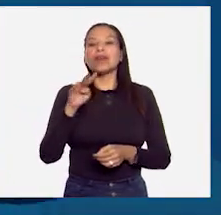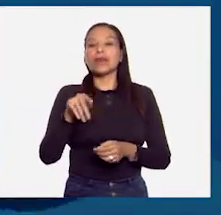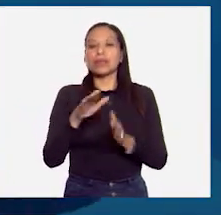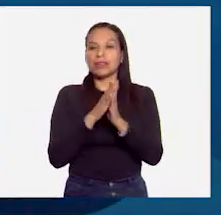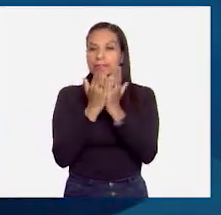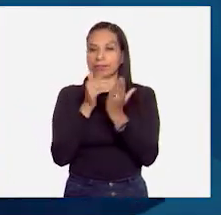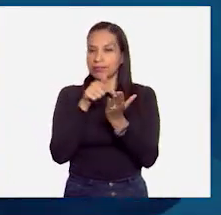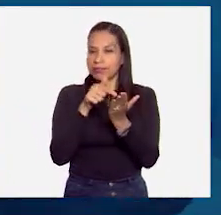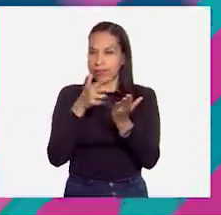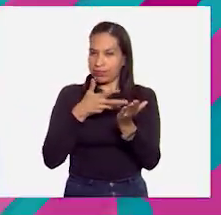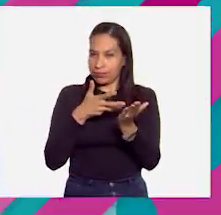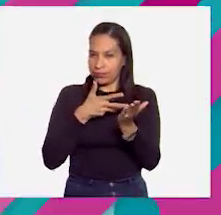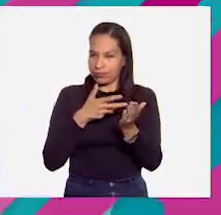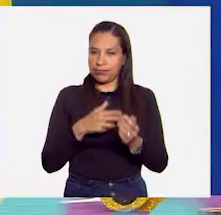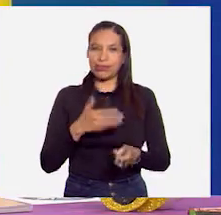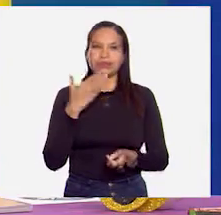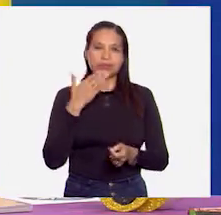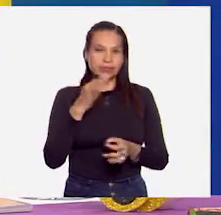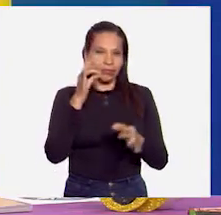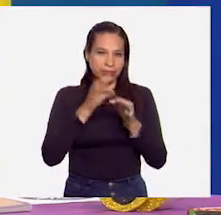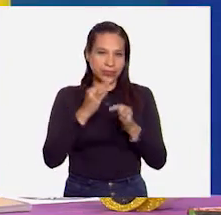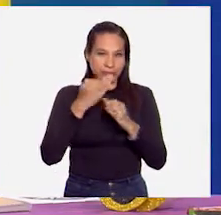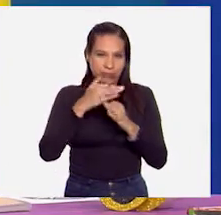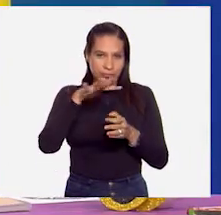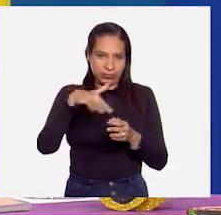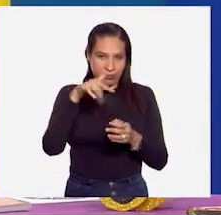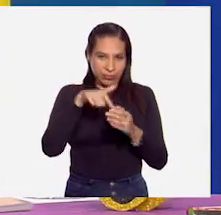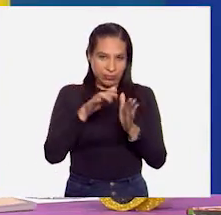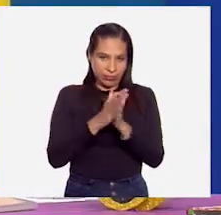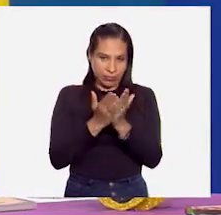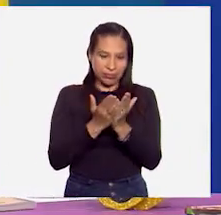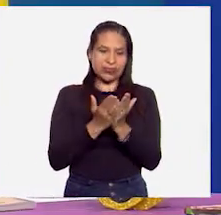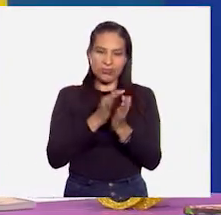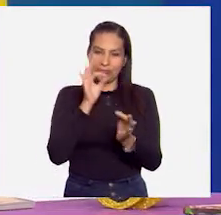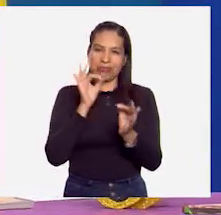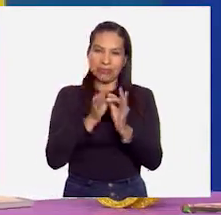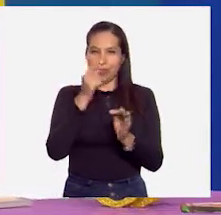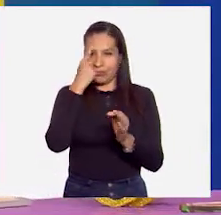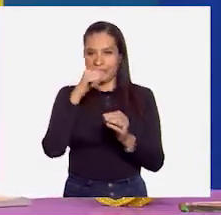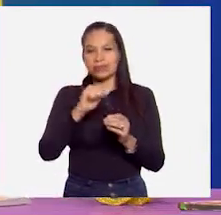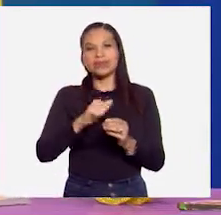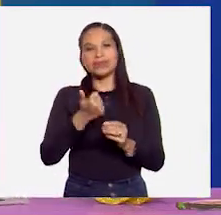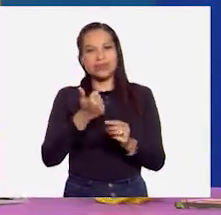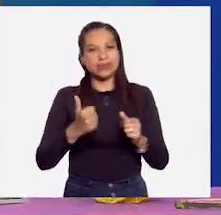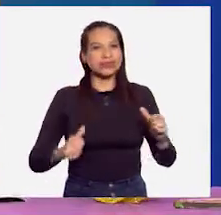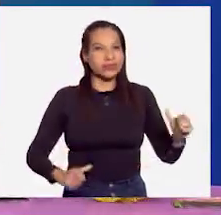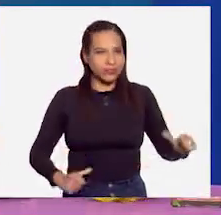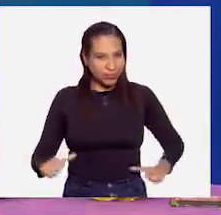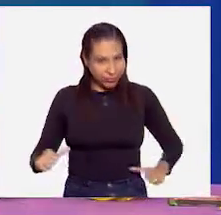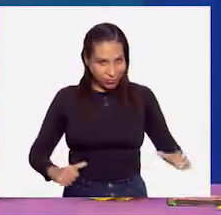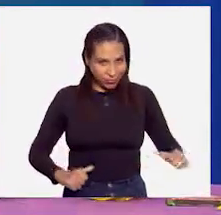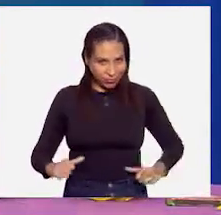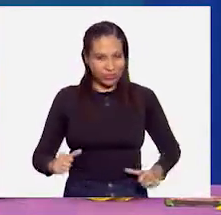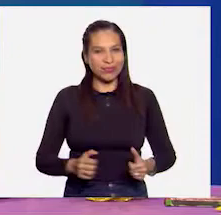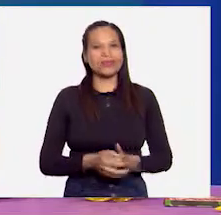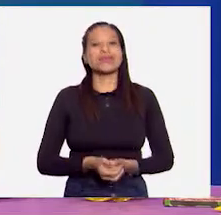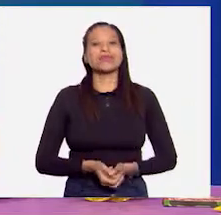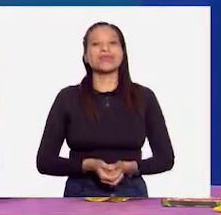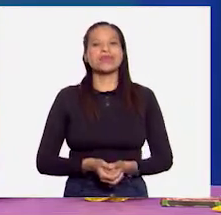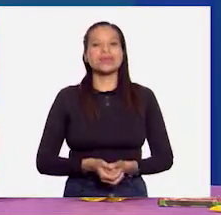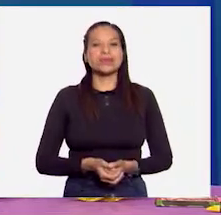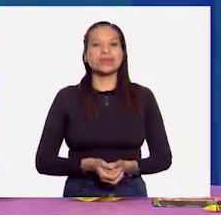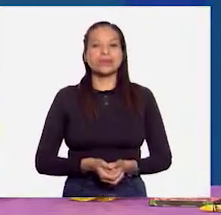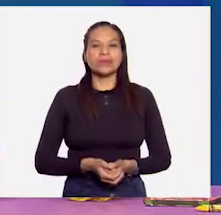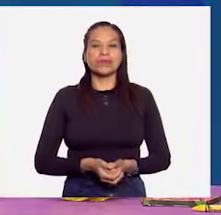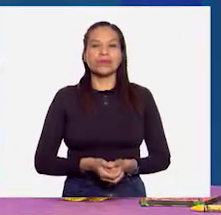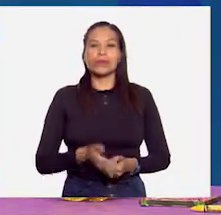119. Perfecto, yo ya estoy buscando la página y lista para la siguiente actividad.